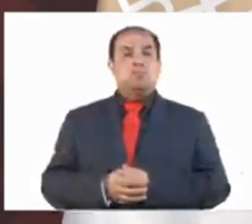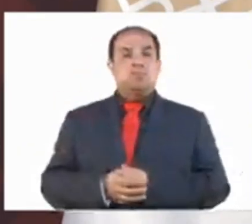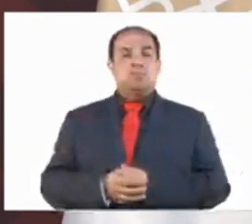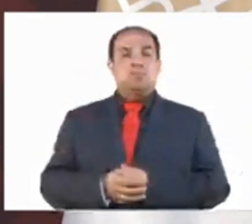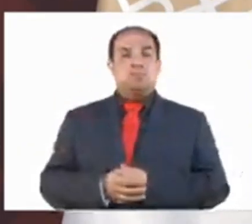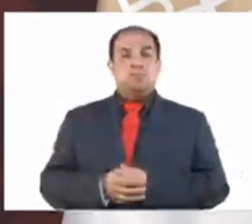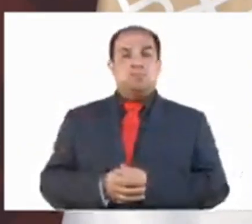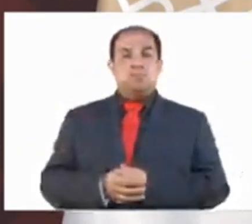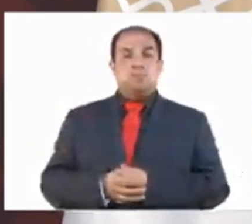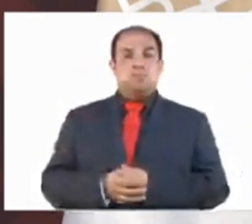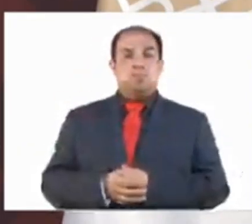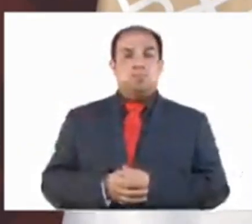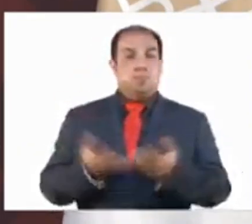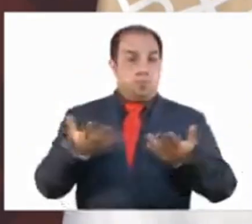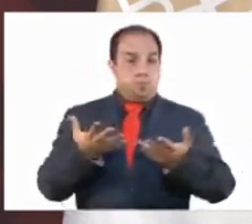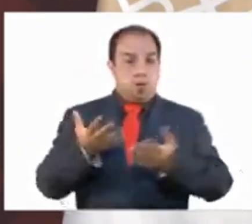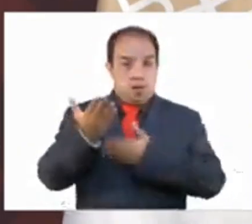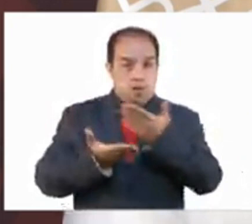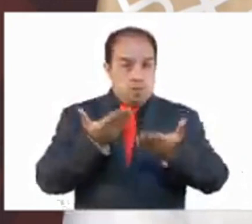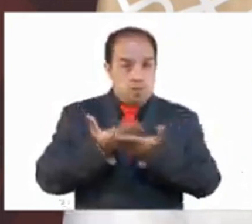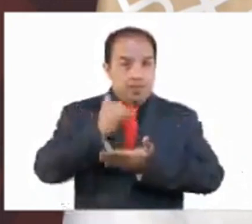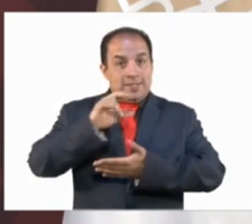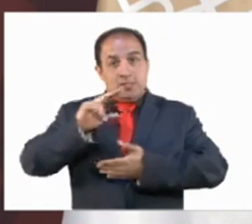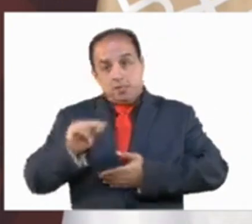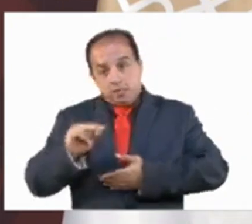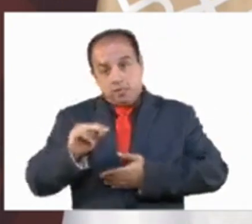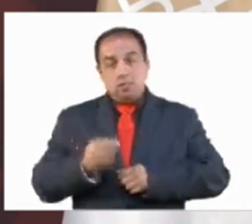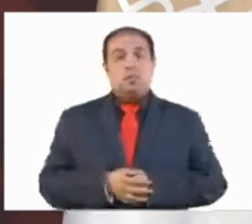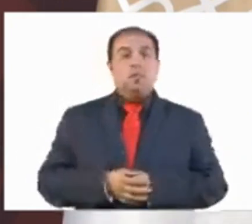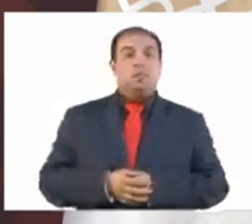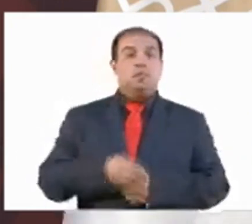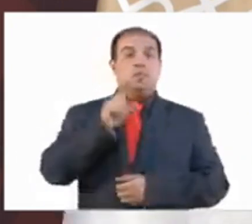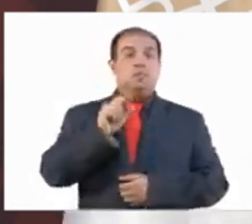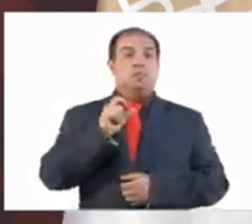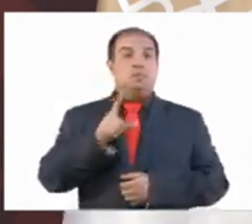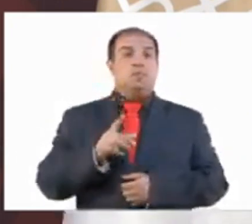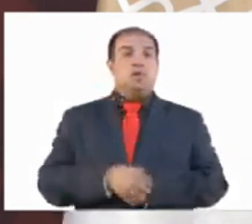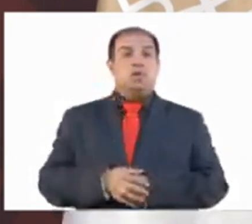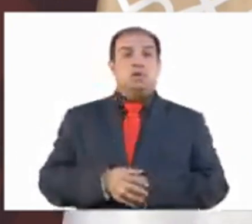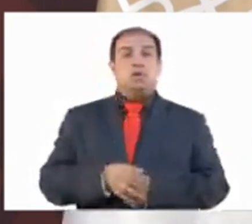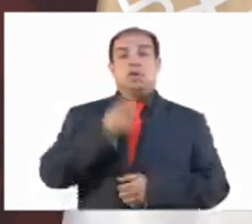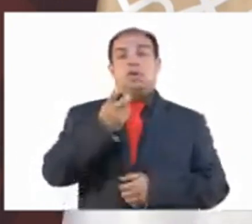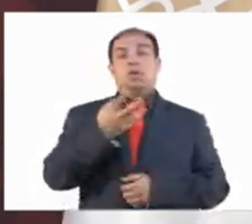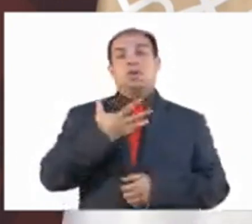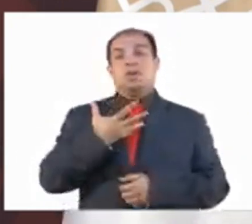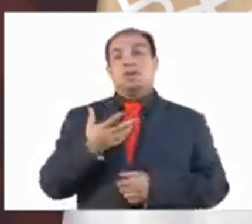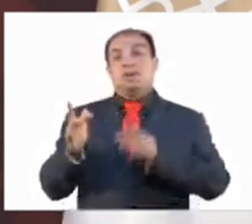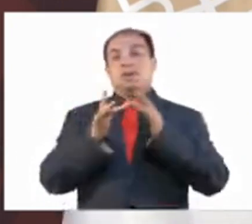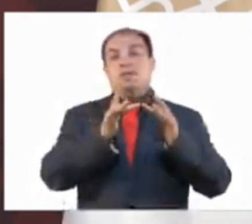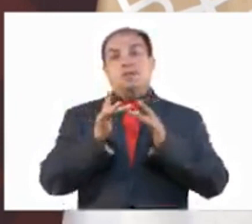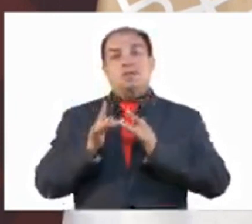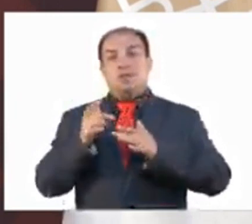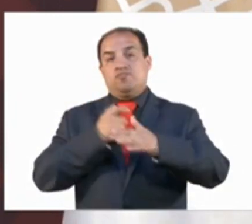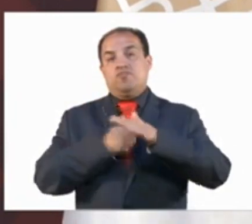si Se realizaron los servicios y no Se realizaron los servicios y por supuesto si esto era parte de una red y